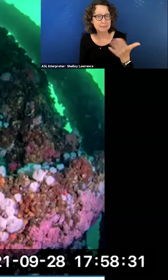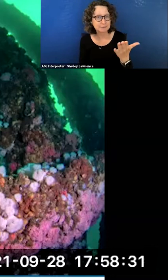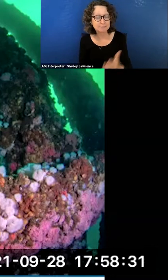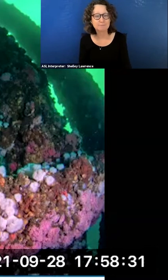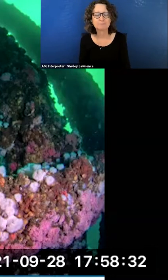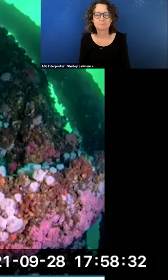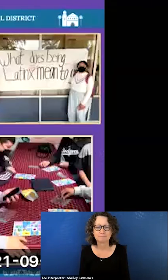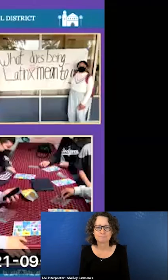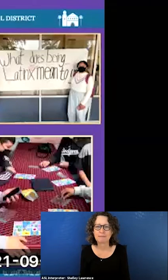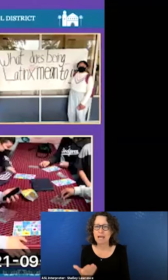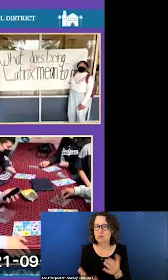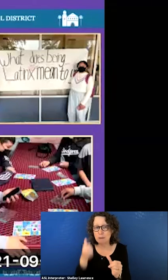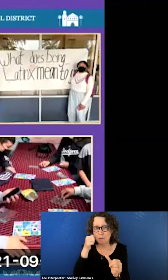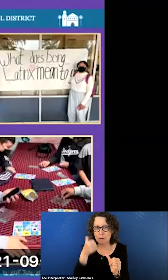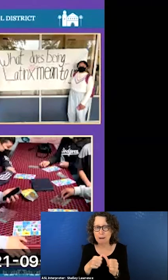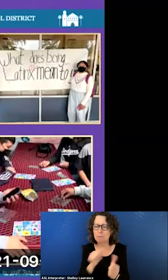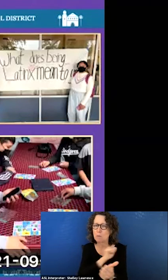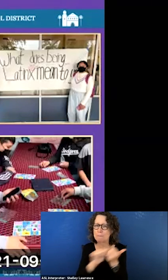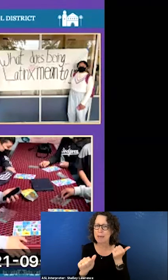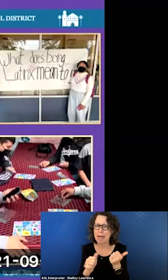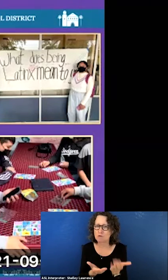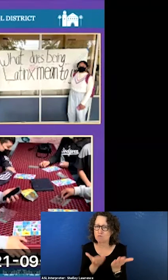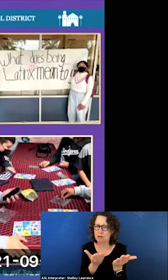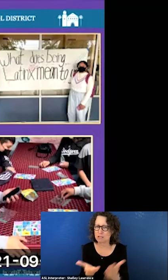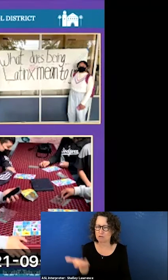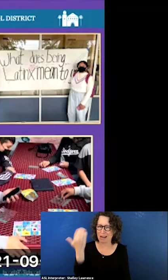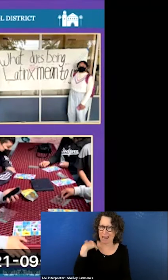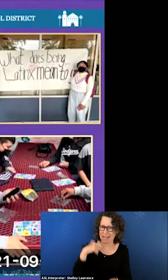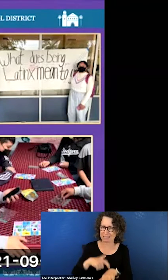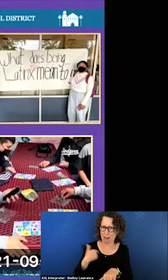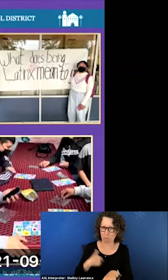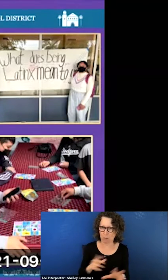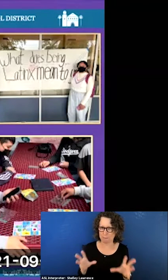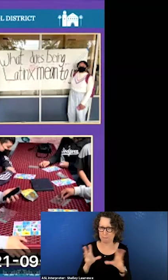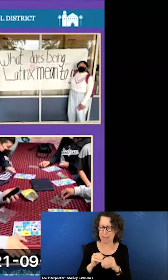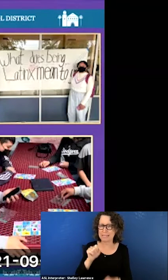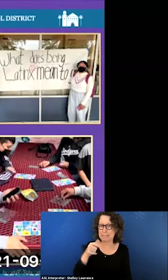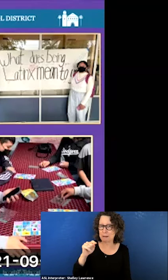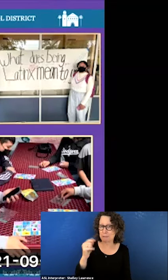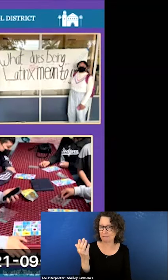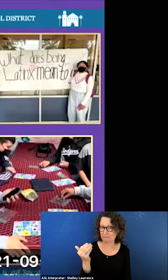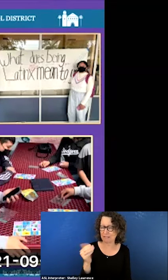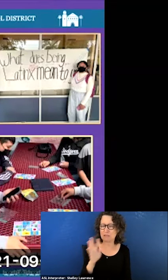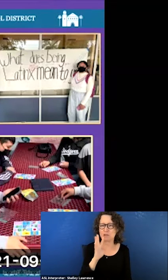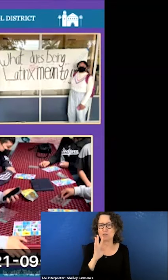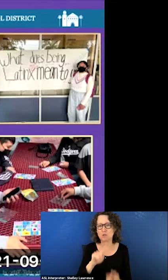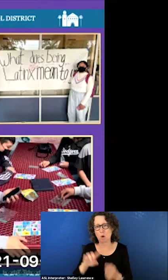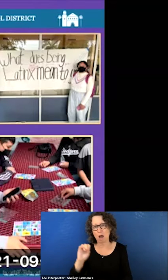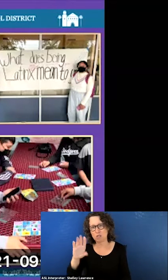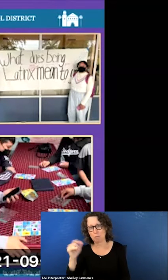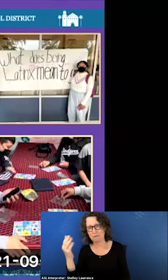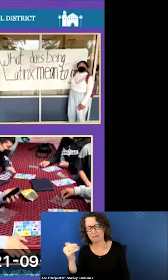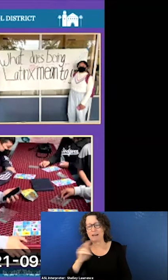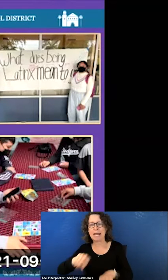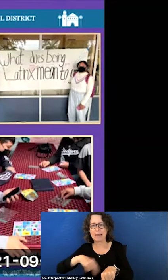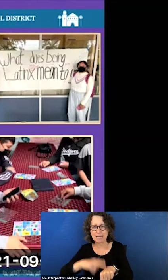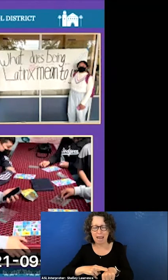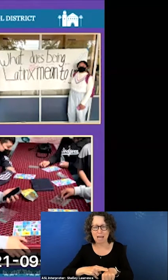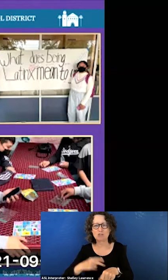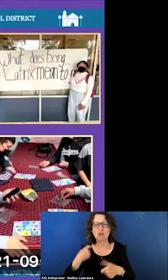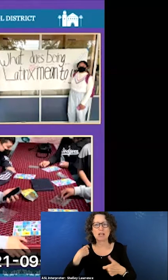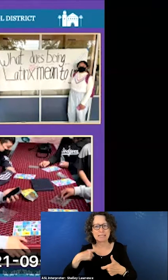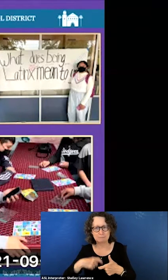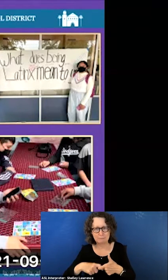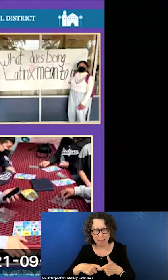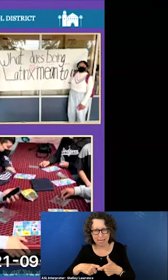siguiente diapositiva. Como ustedes recuerdan, nosotros aprobamos una resolución la última vez que nos reunimos. Esto fue del 15 de septiembre al 15 de